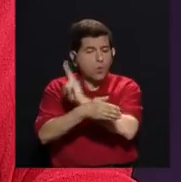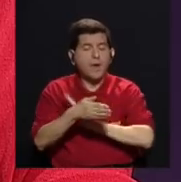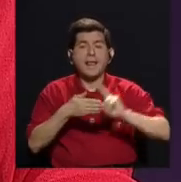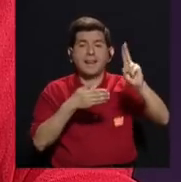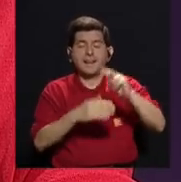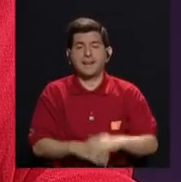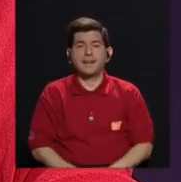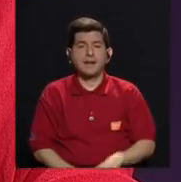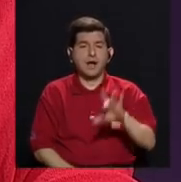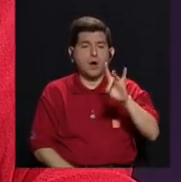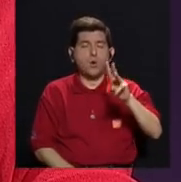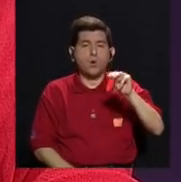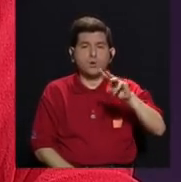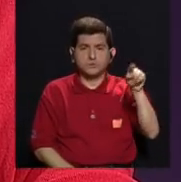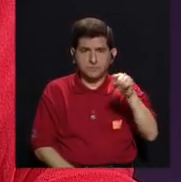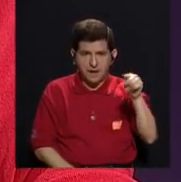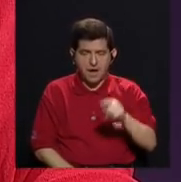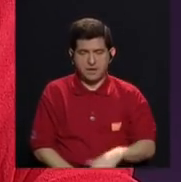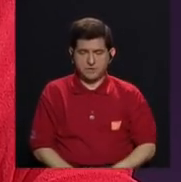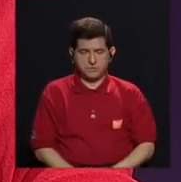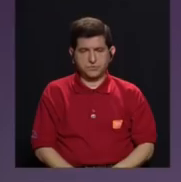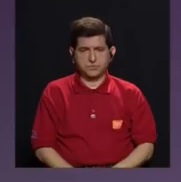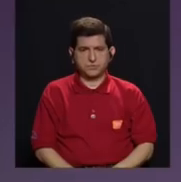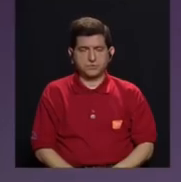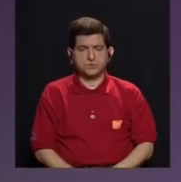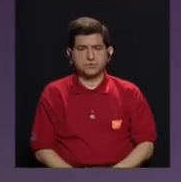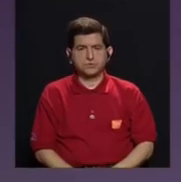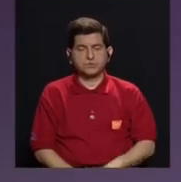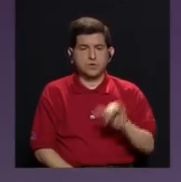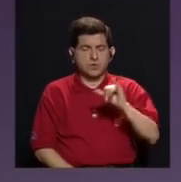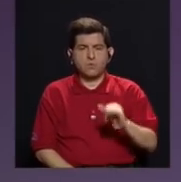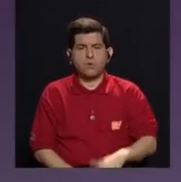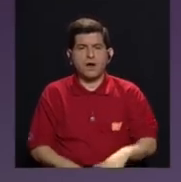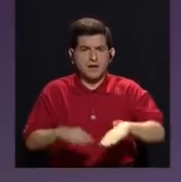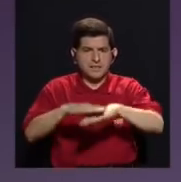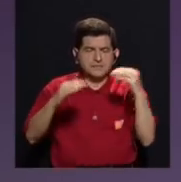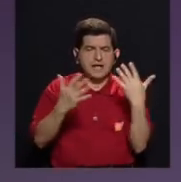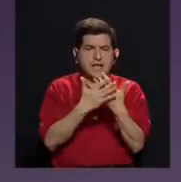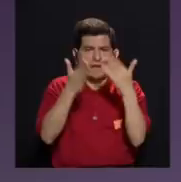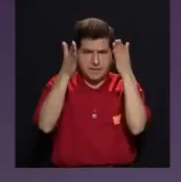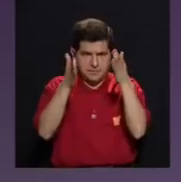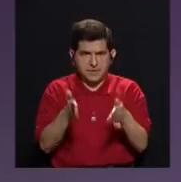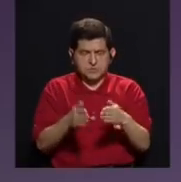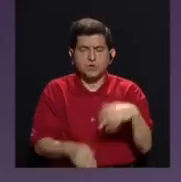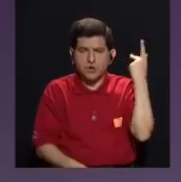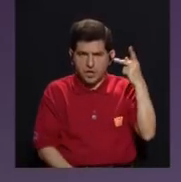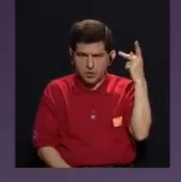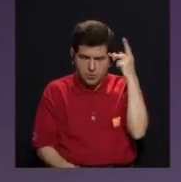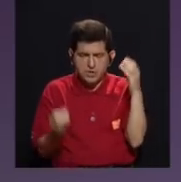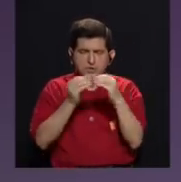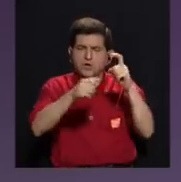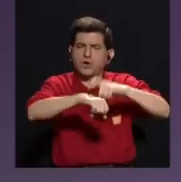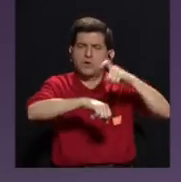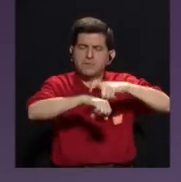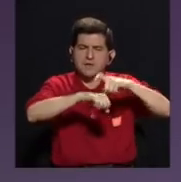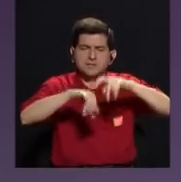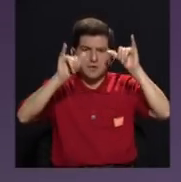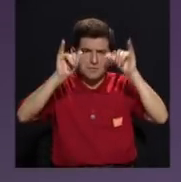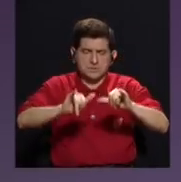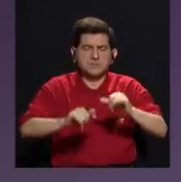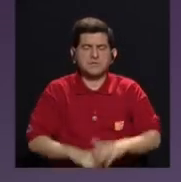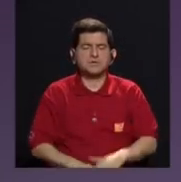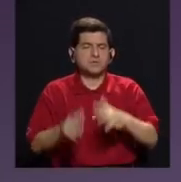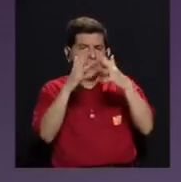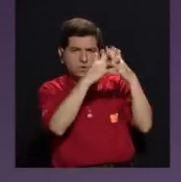el 8 de marzo de descarcelación de uno de los presos políticos que más tiempo estuve encarcelado en las cárceles de